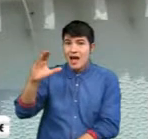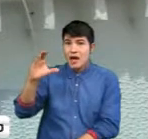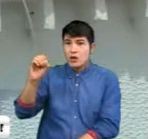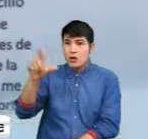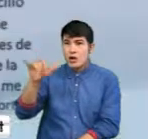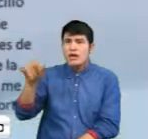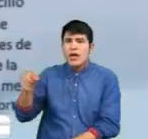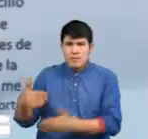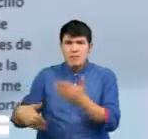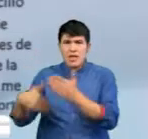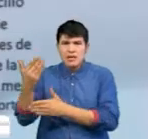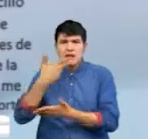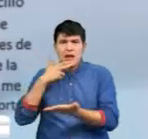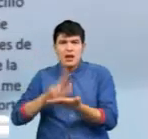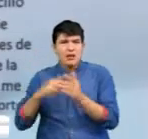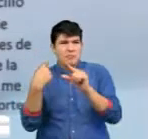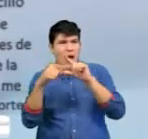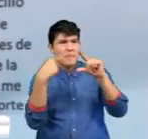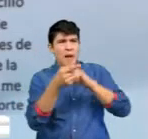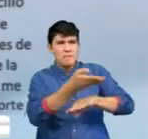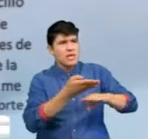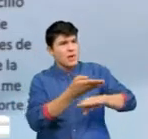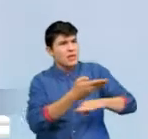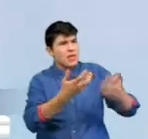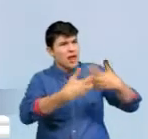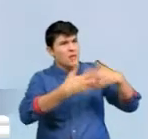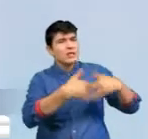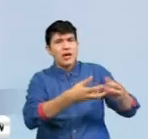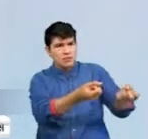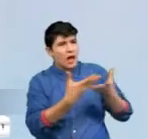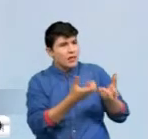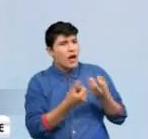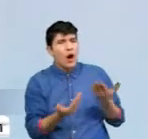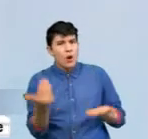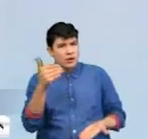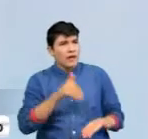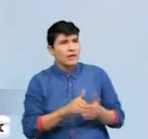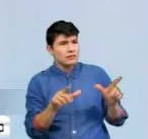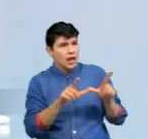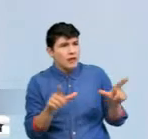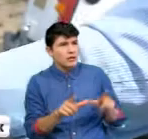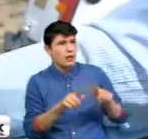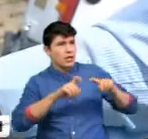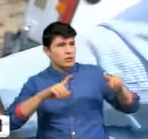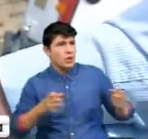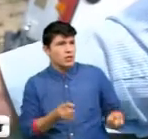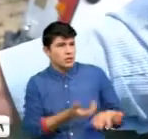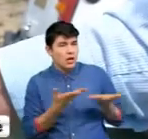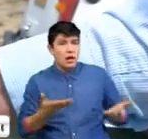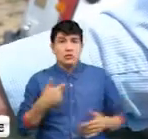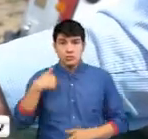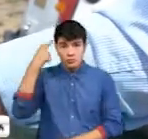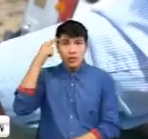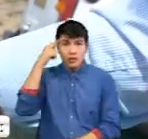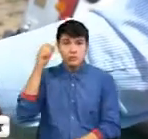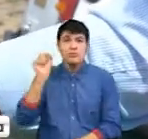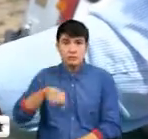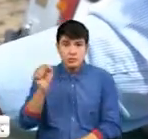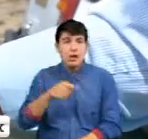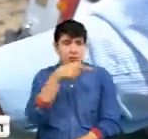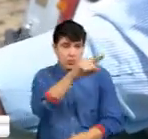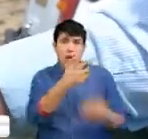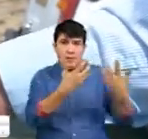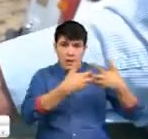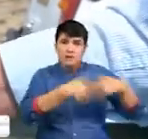a la electrificadora de santander para qué reponga los electrodomésticos dañados pues yo pienso que este que la electrificadora pues debería